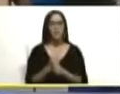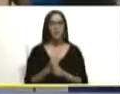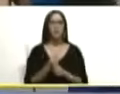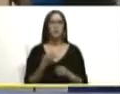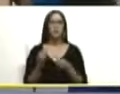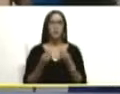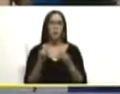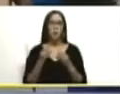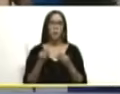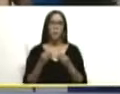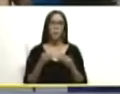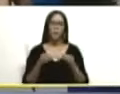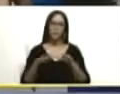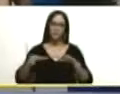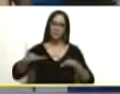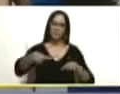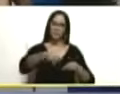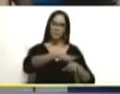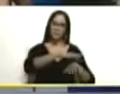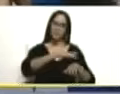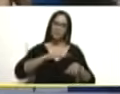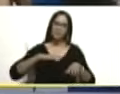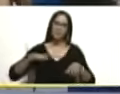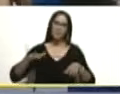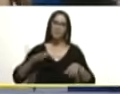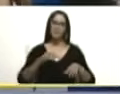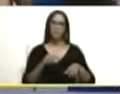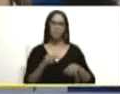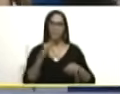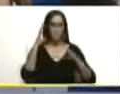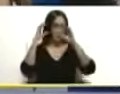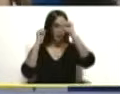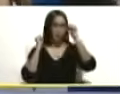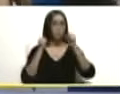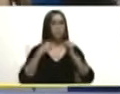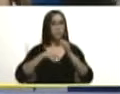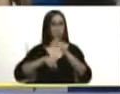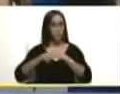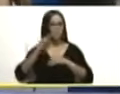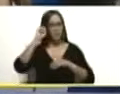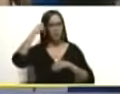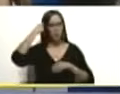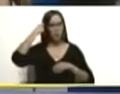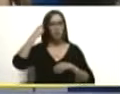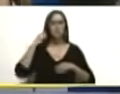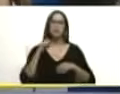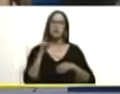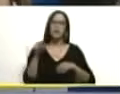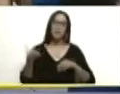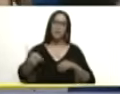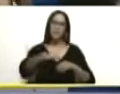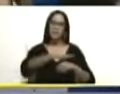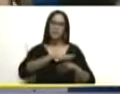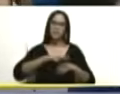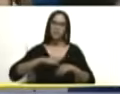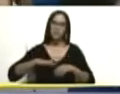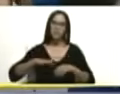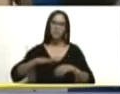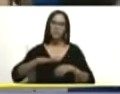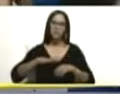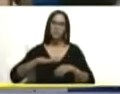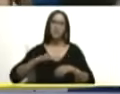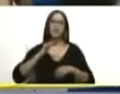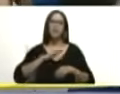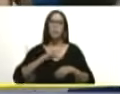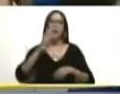como en el desierto, embajador de Qatar, allá en el desierto que fuimos. ¿Se acuerda? Allí en el desierto estábamos a